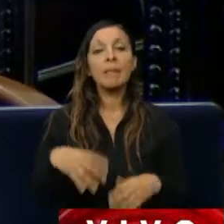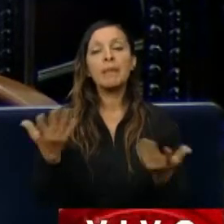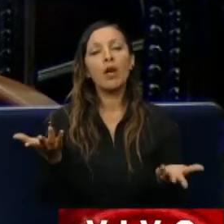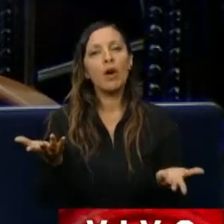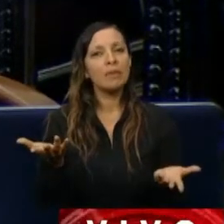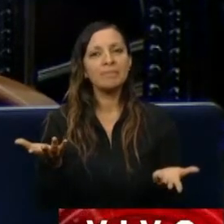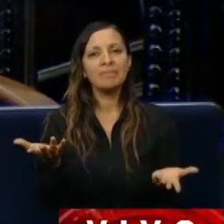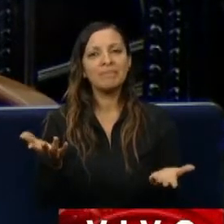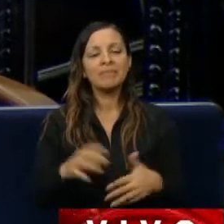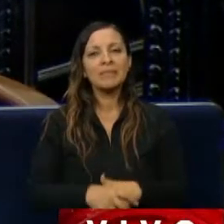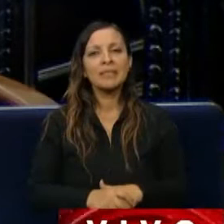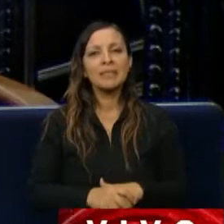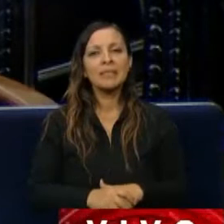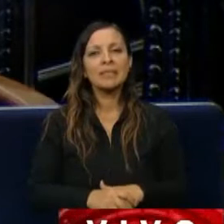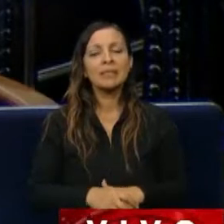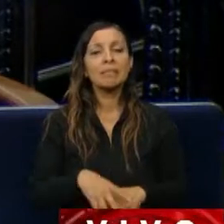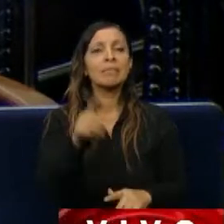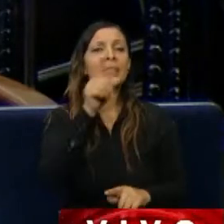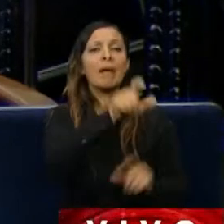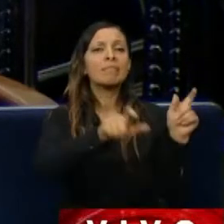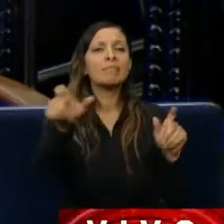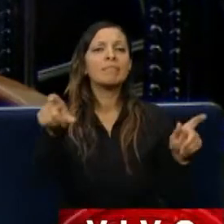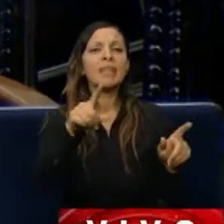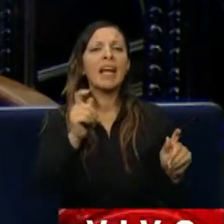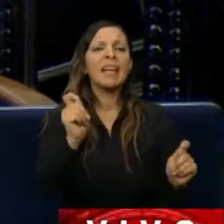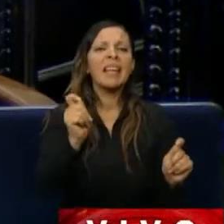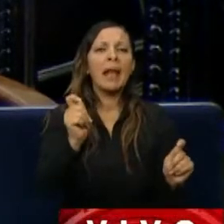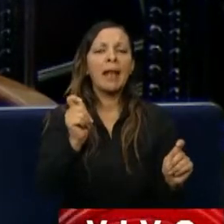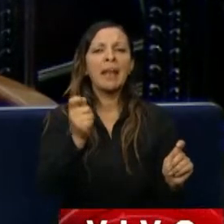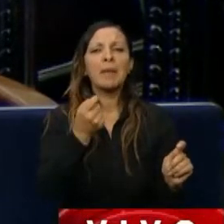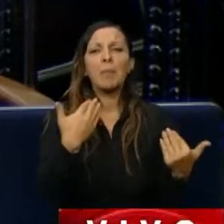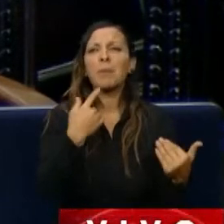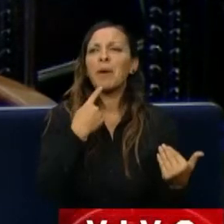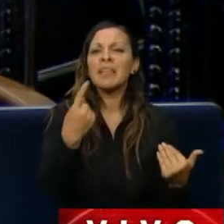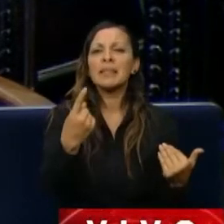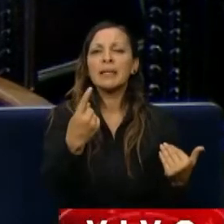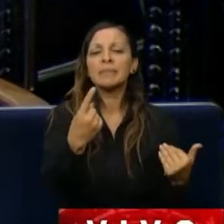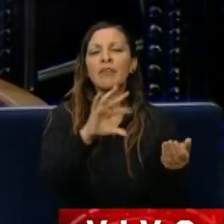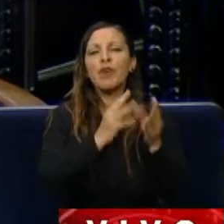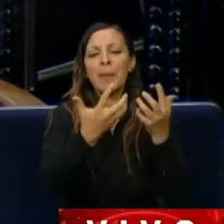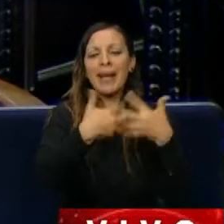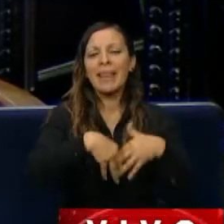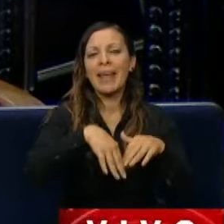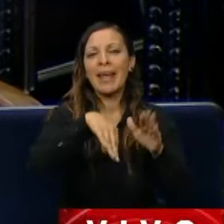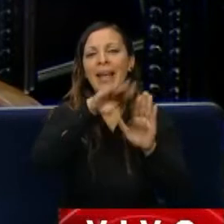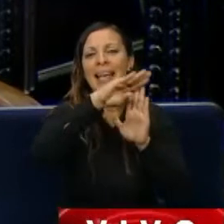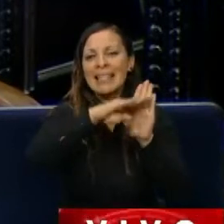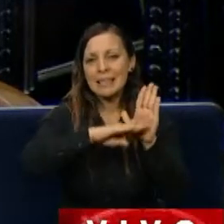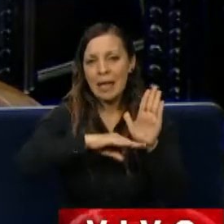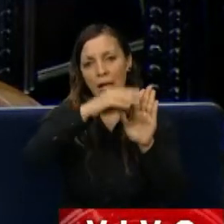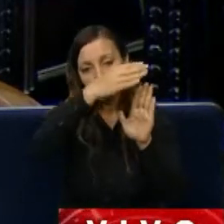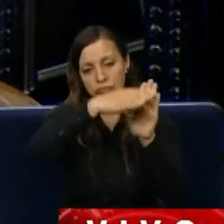presidente, ¿quién puede desconocer que el sistema de la lista sábana es un